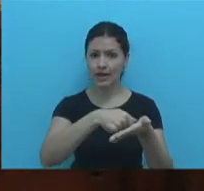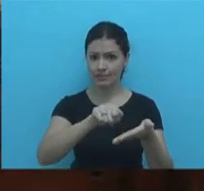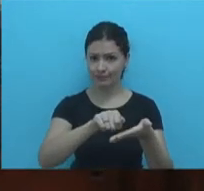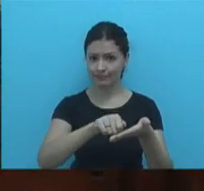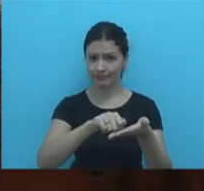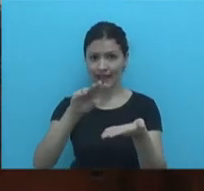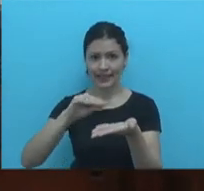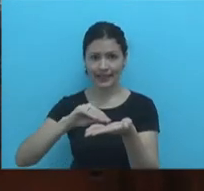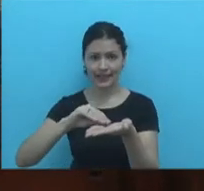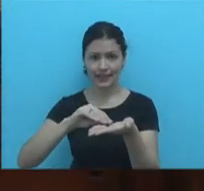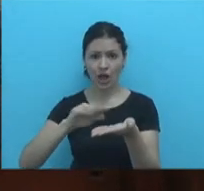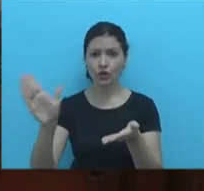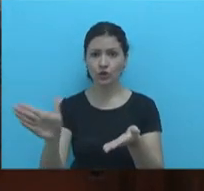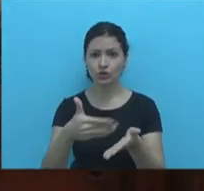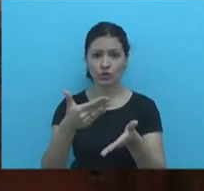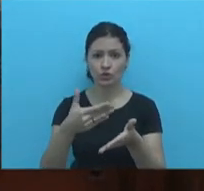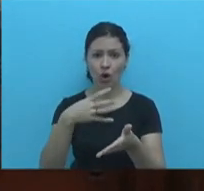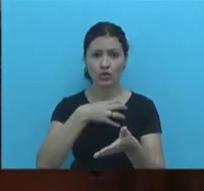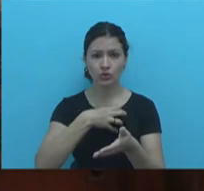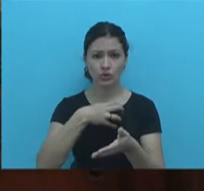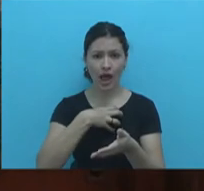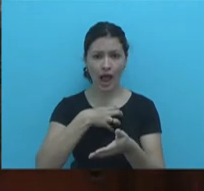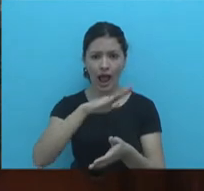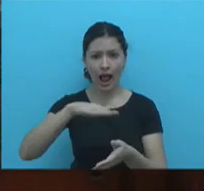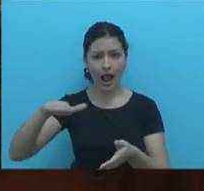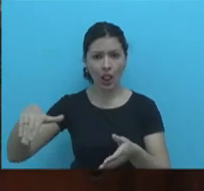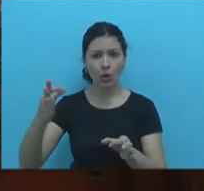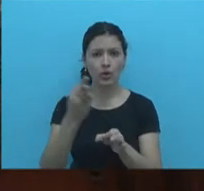son los alumnos de la Escuela EMPI número